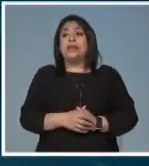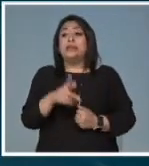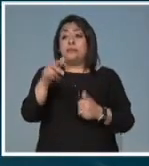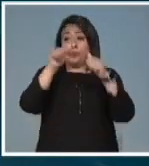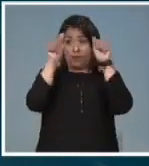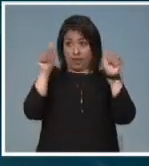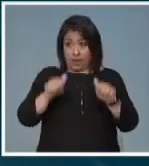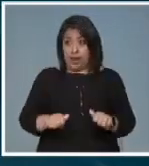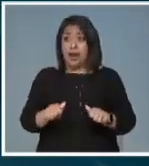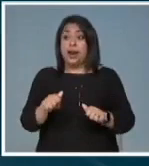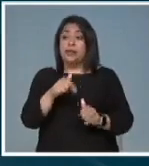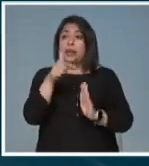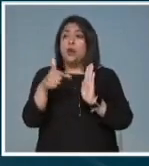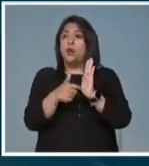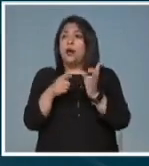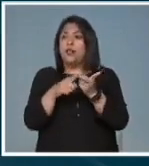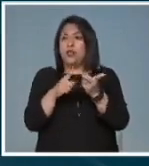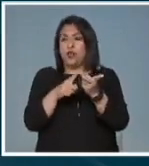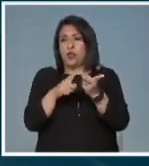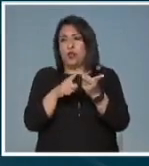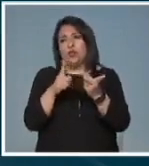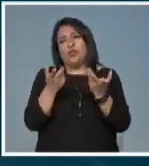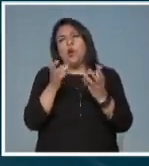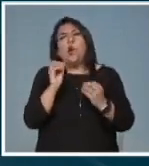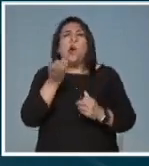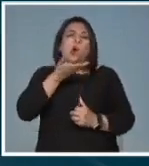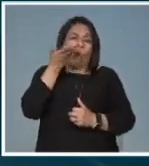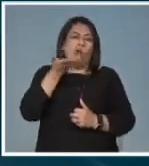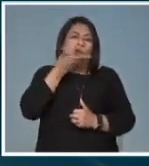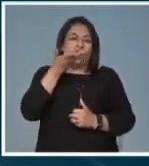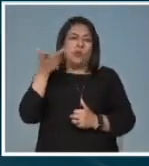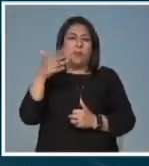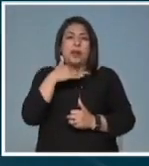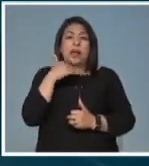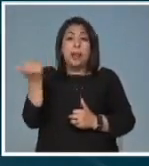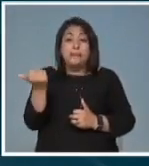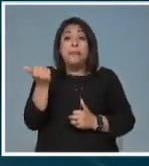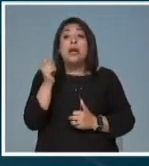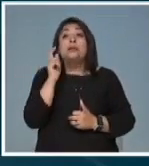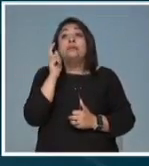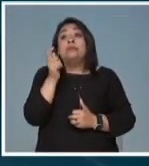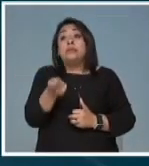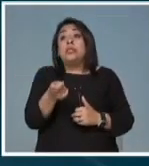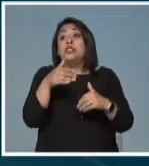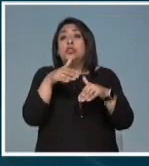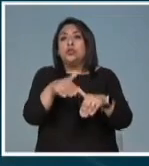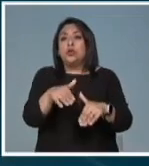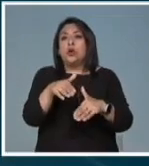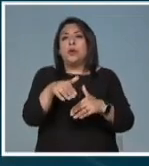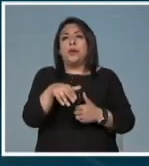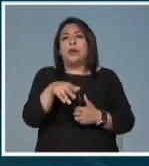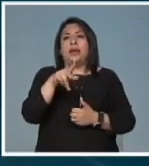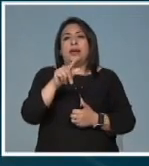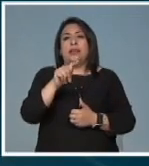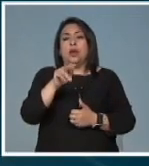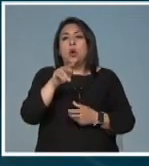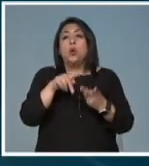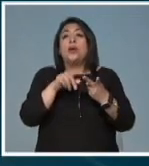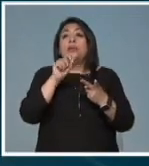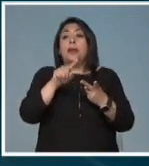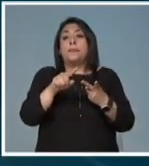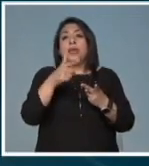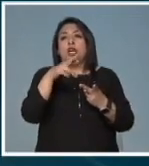El arte que proviene o la tradición que proviene de Alemania tiene que ver con Käthe Kollwitz, por supuesto, pero tiene que ver